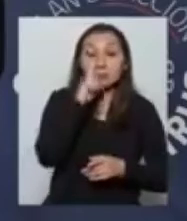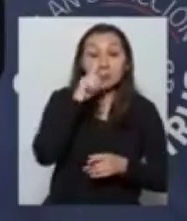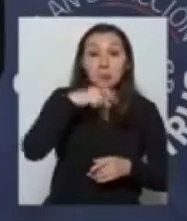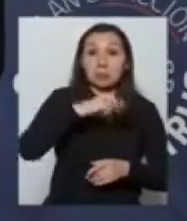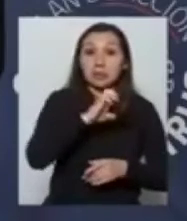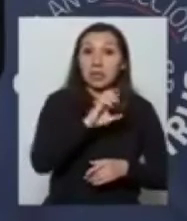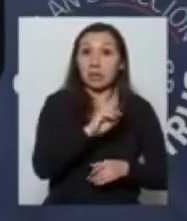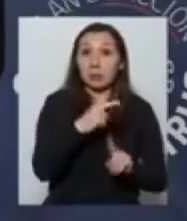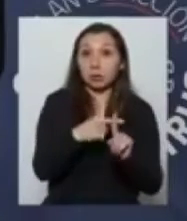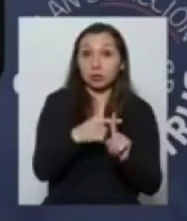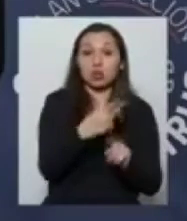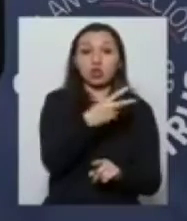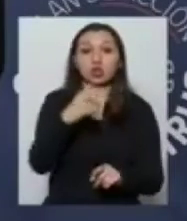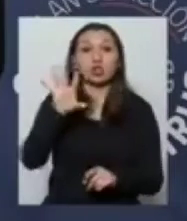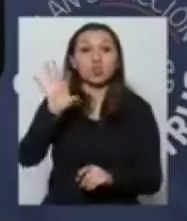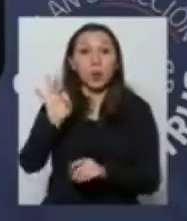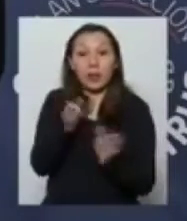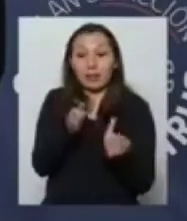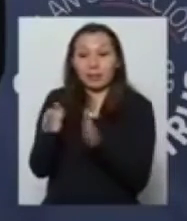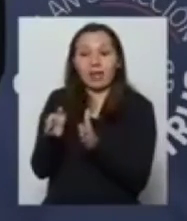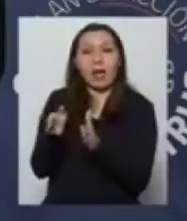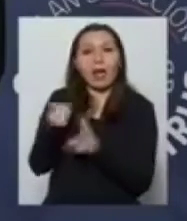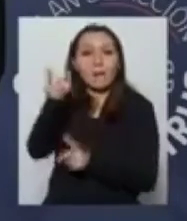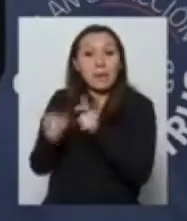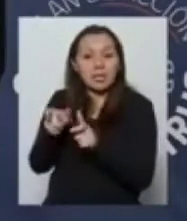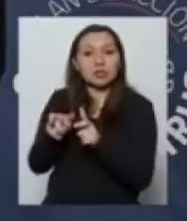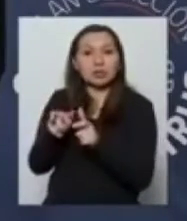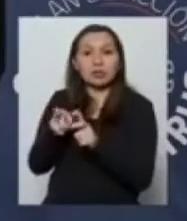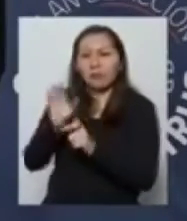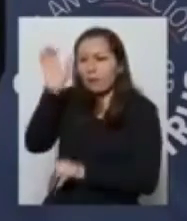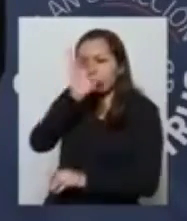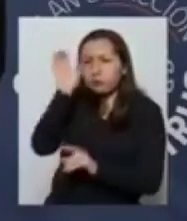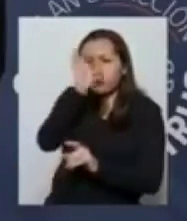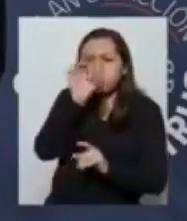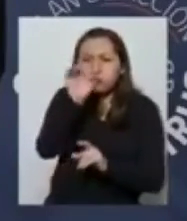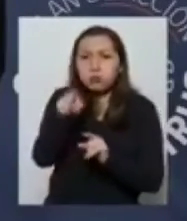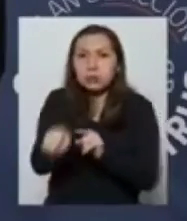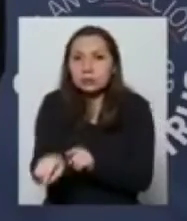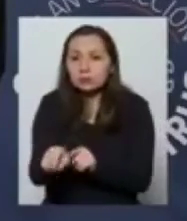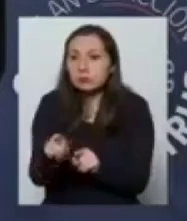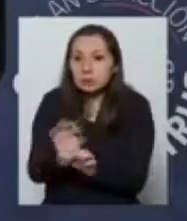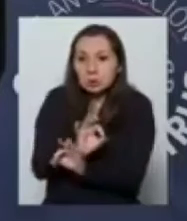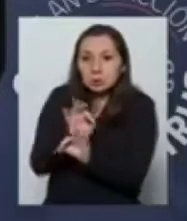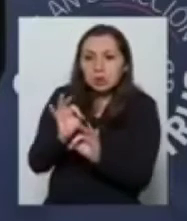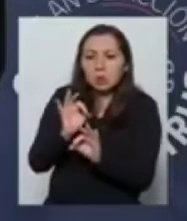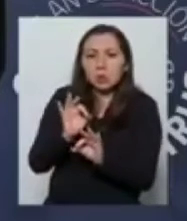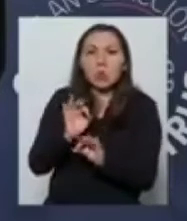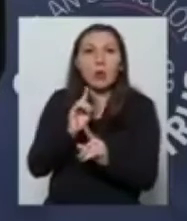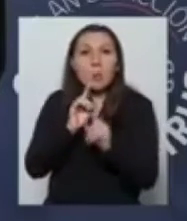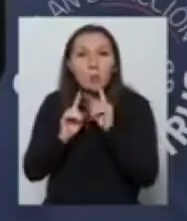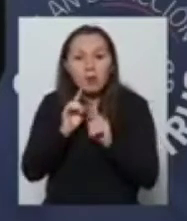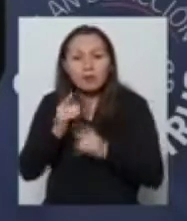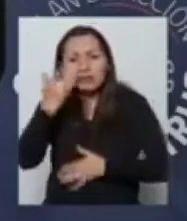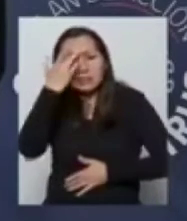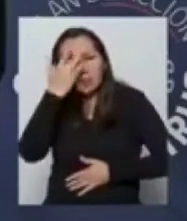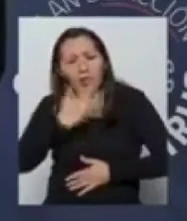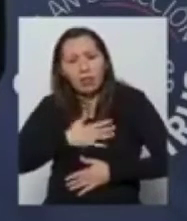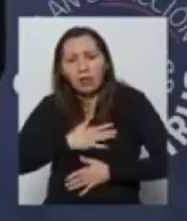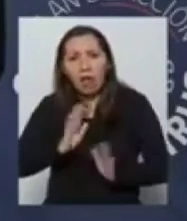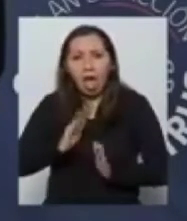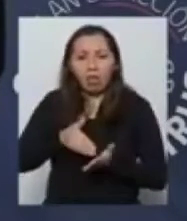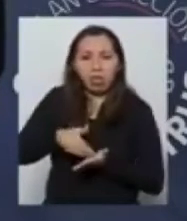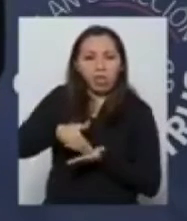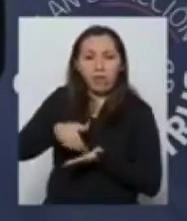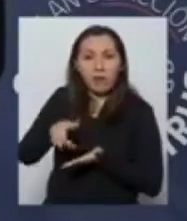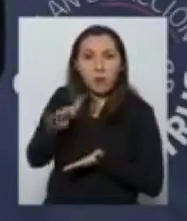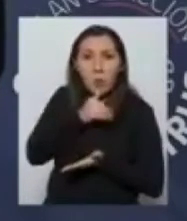y 250 casos de personas en los que se fue a la búsqueda, a pesar de no tener un examen,